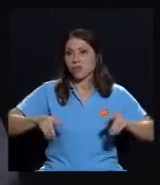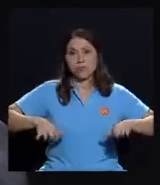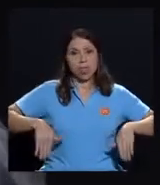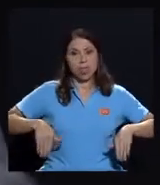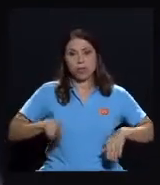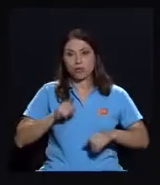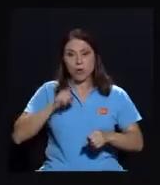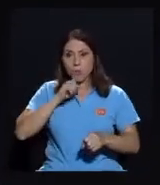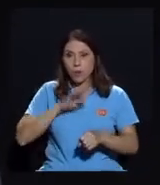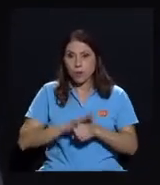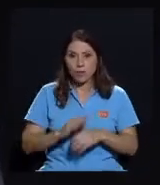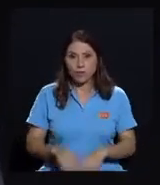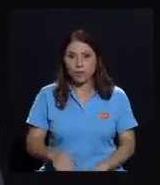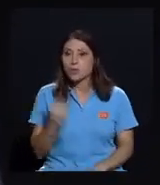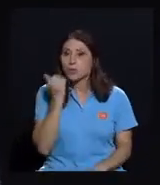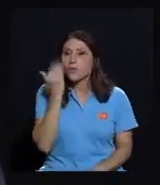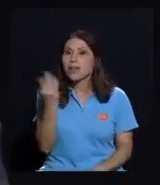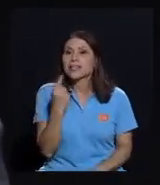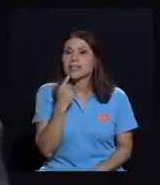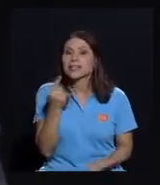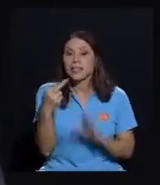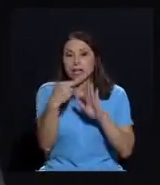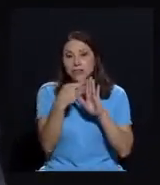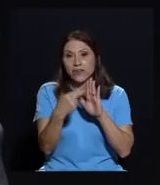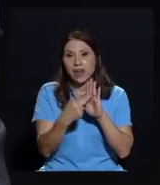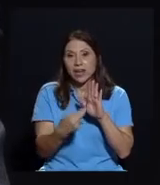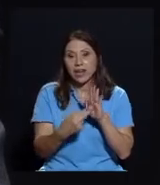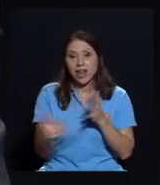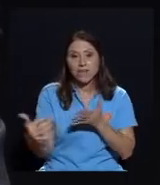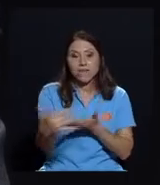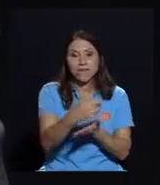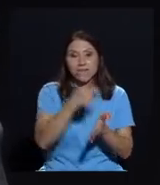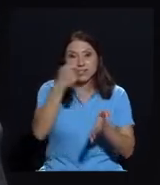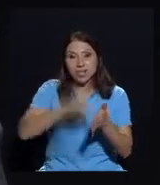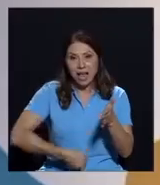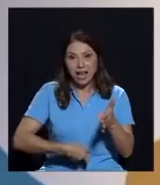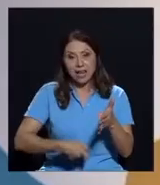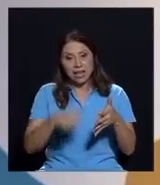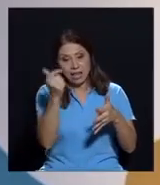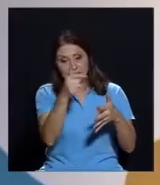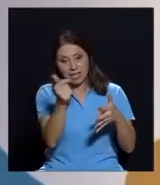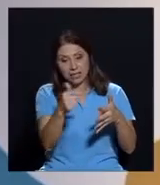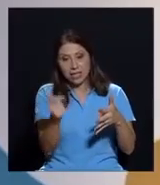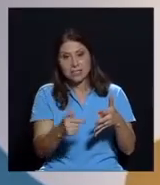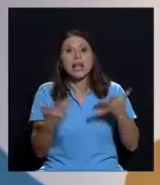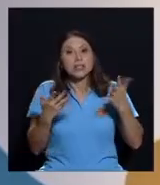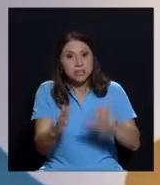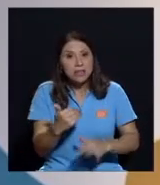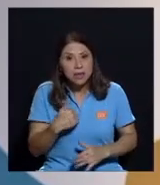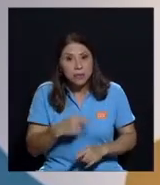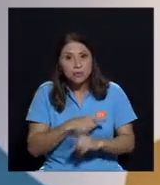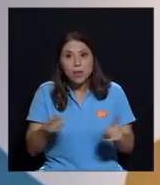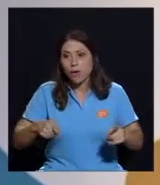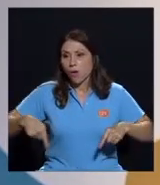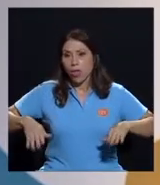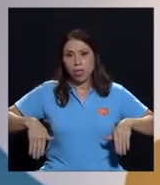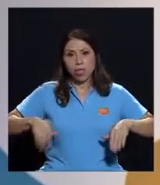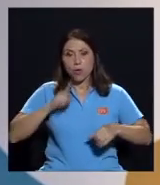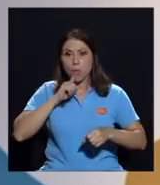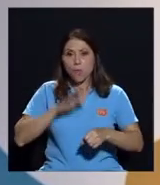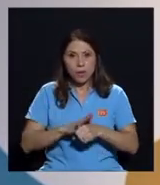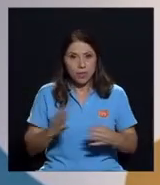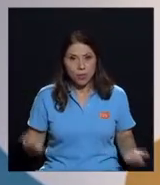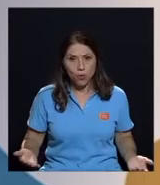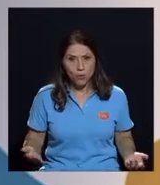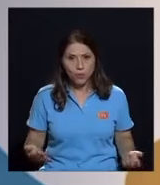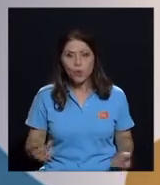es decir en la regla fiscal es esta la repito ya las tenemos pero no hemos cumplido porque esta vez digamos uno ha